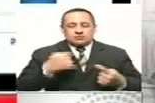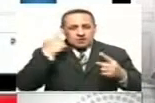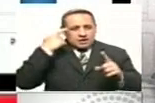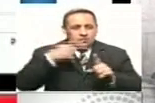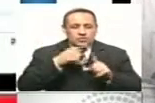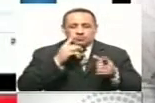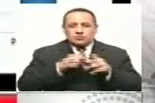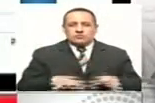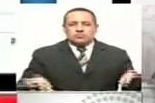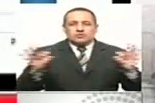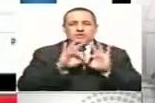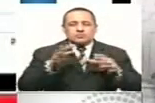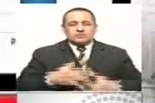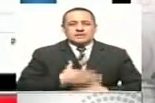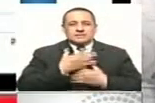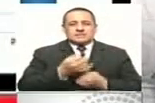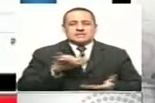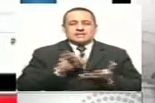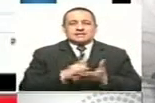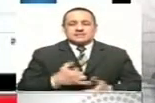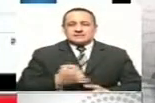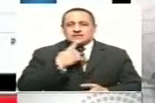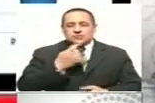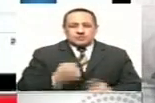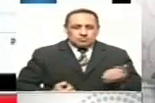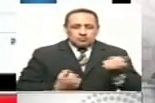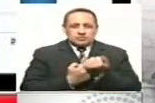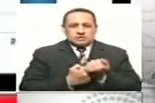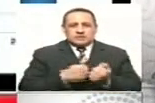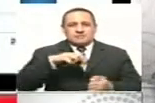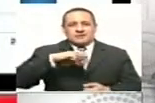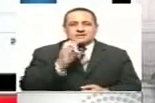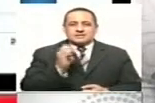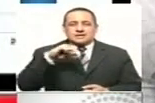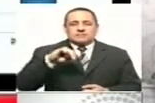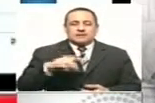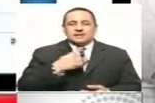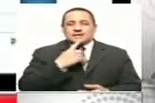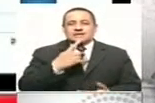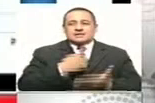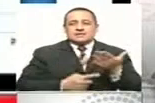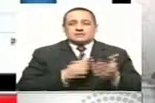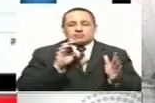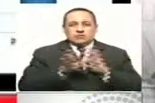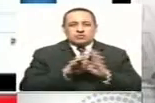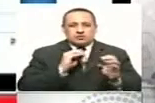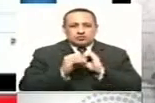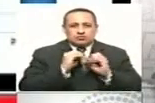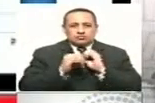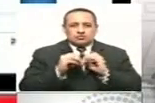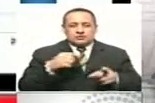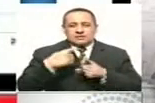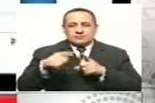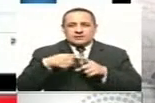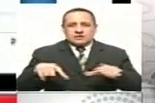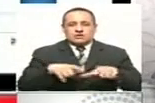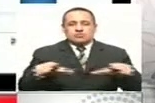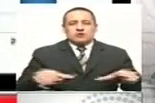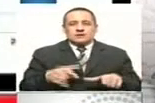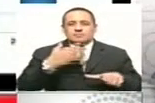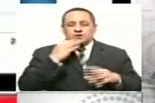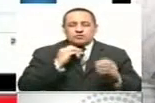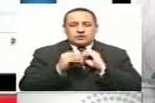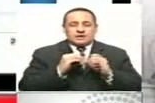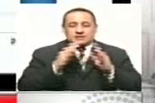muy importante, muy interesante que estamos impulsando desde la PCM, que son la implementación de los Centros de Mejor Atención